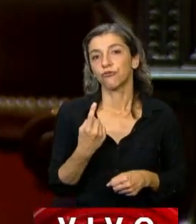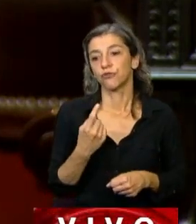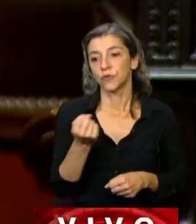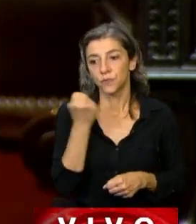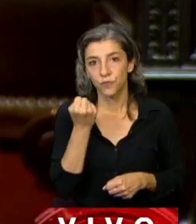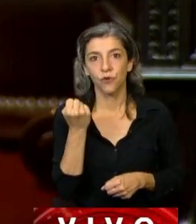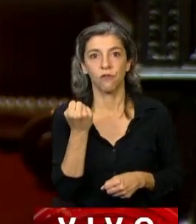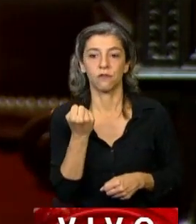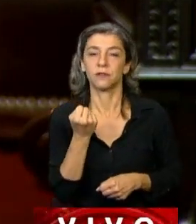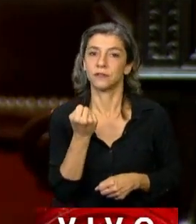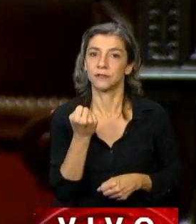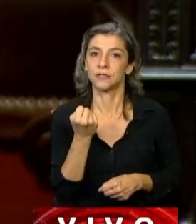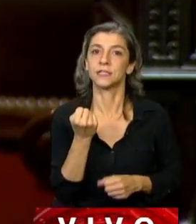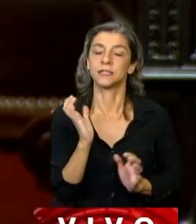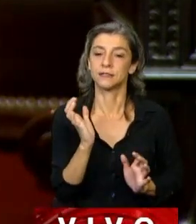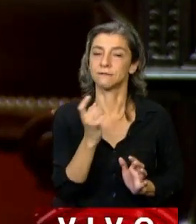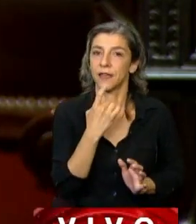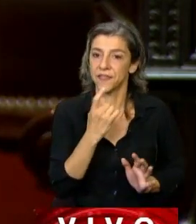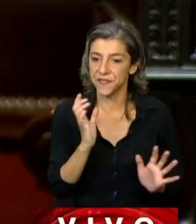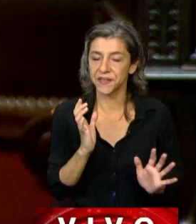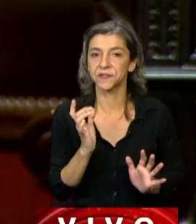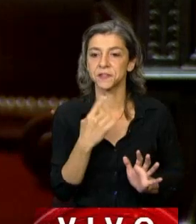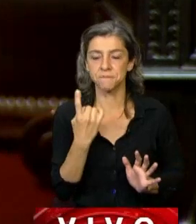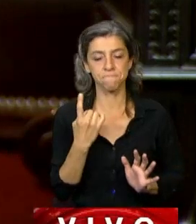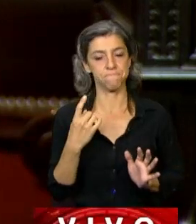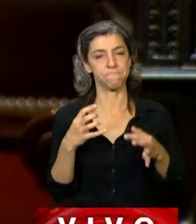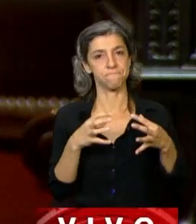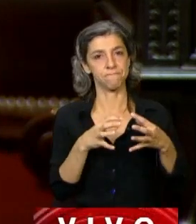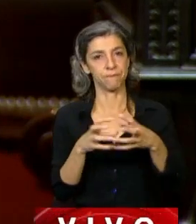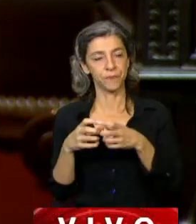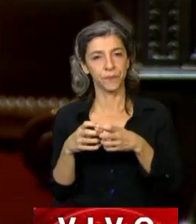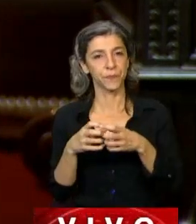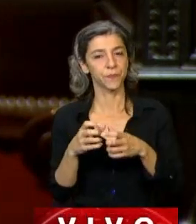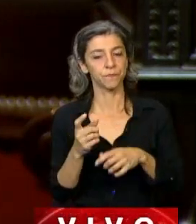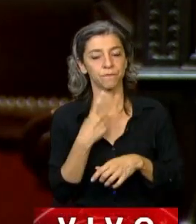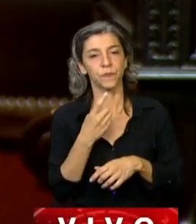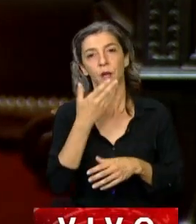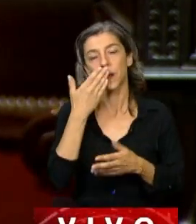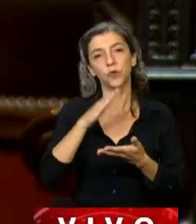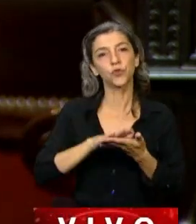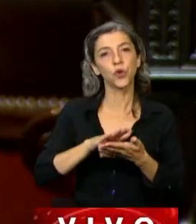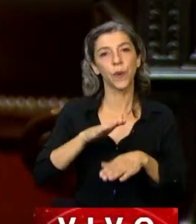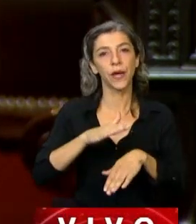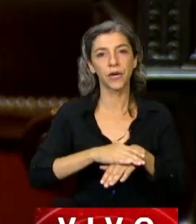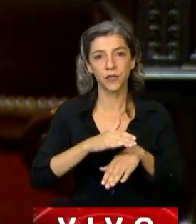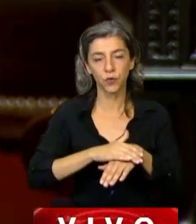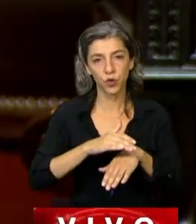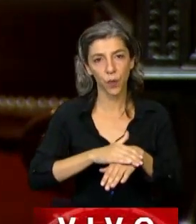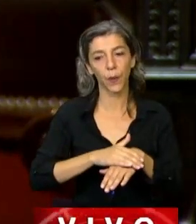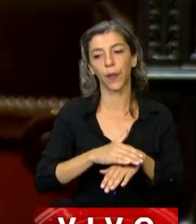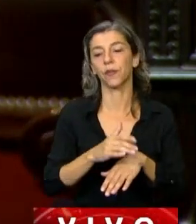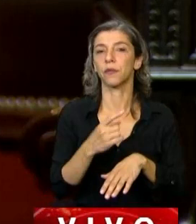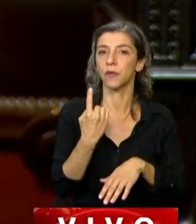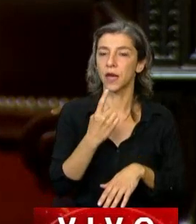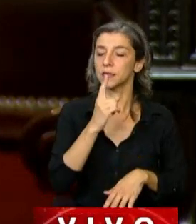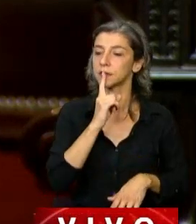sensibilidad está directa y proporcionalmente ligada a la responsabilidad y a la seriedad con la que